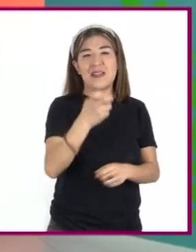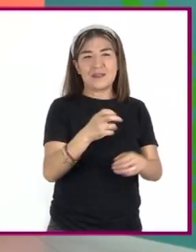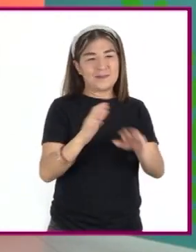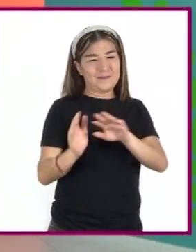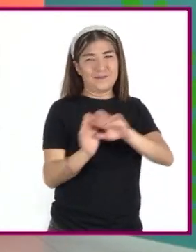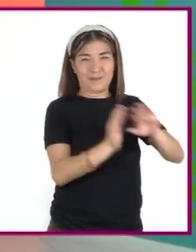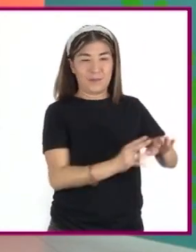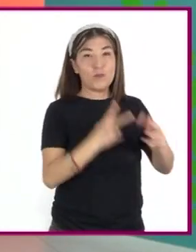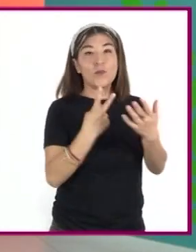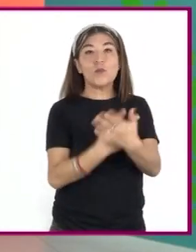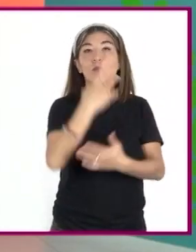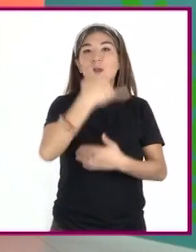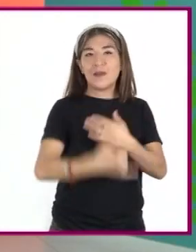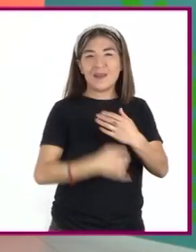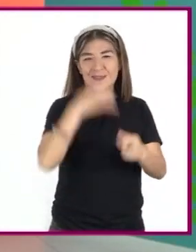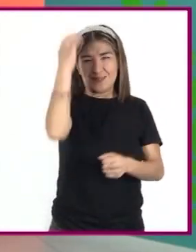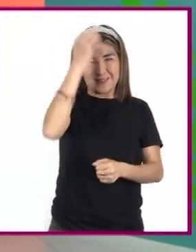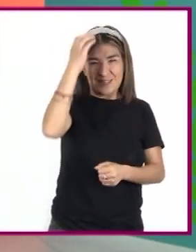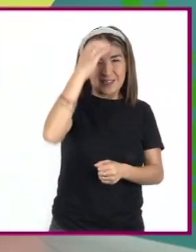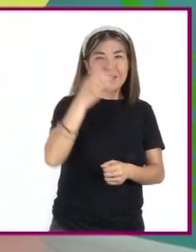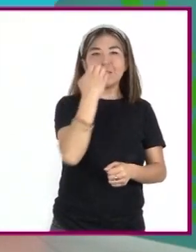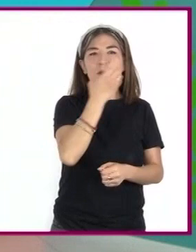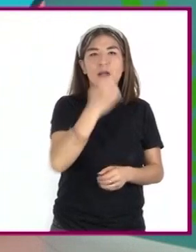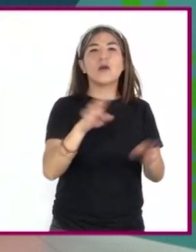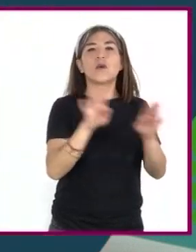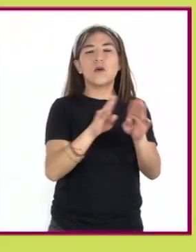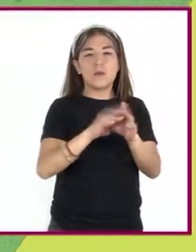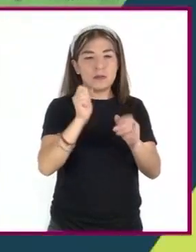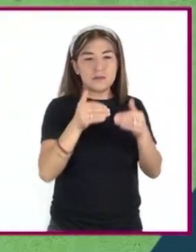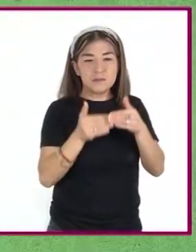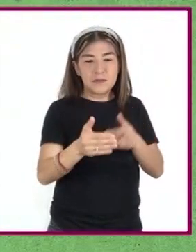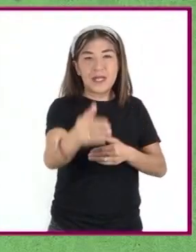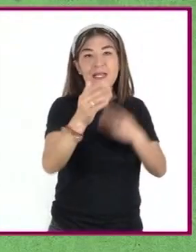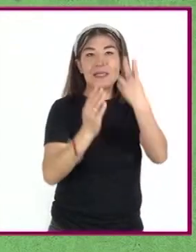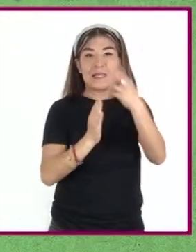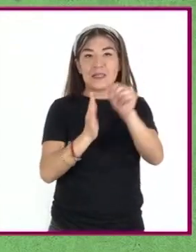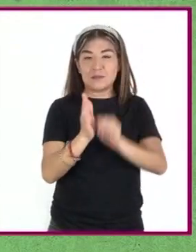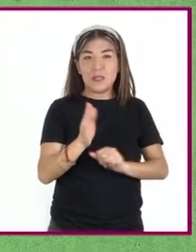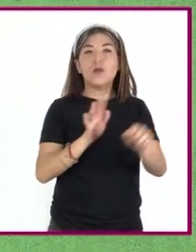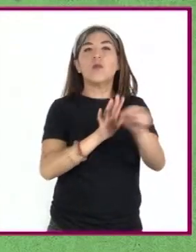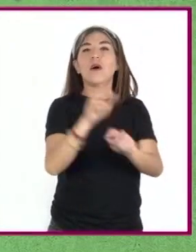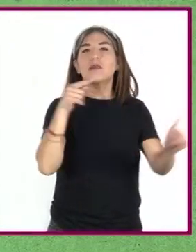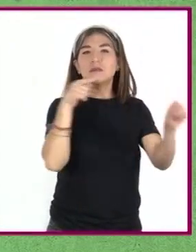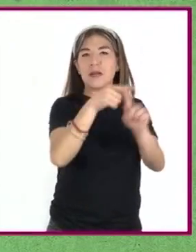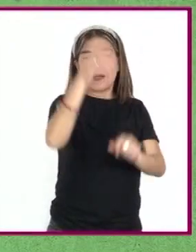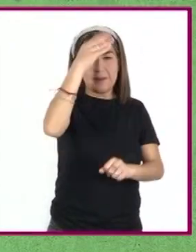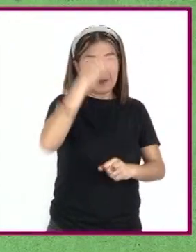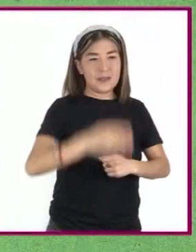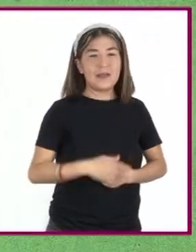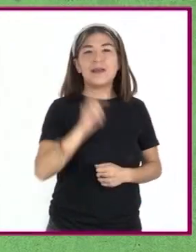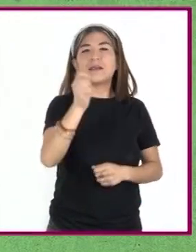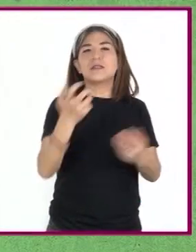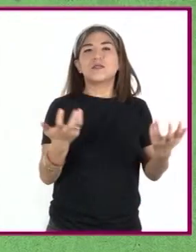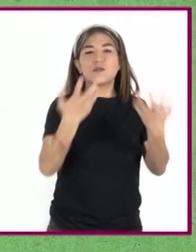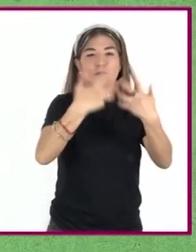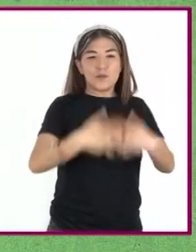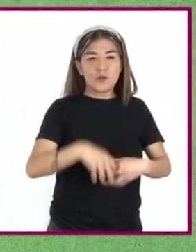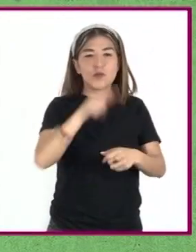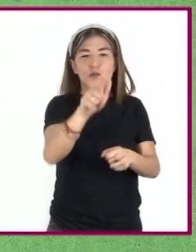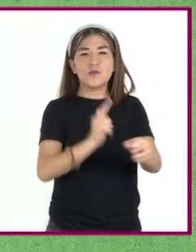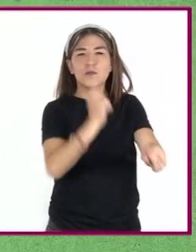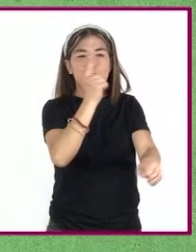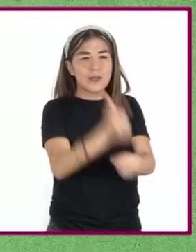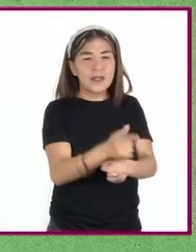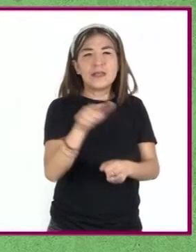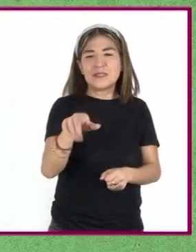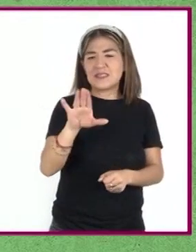trimestre, abarcando los aprendizajes esperados, identifica las funciones de la célula y estructuras